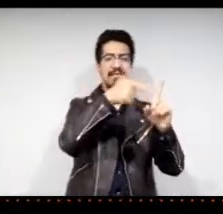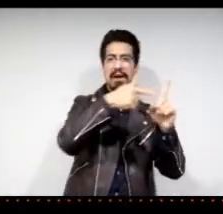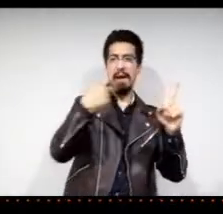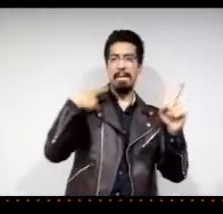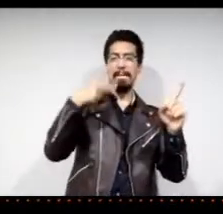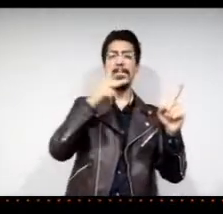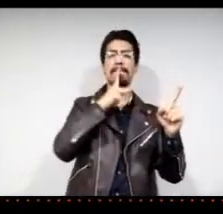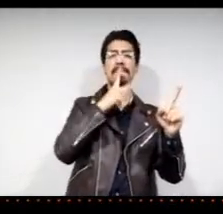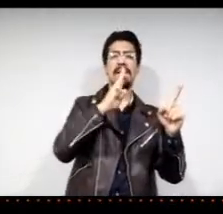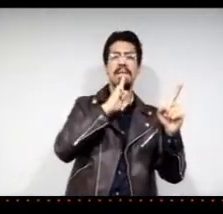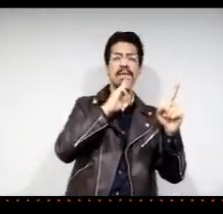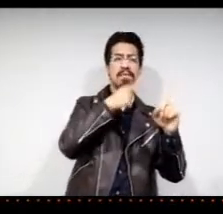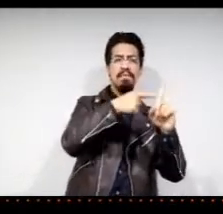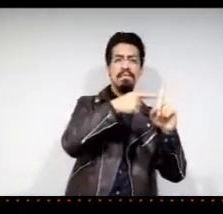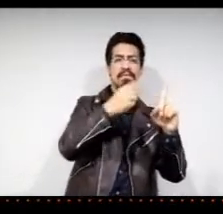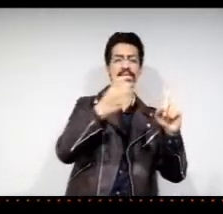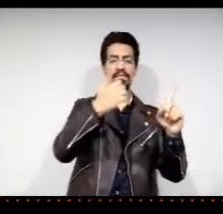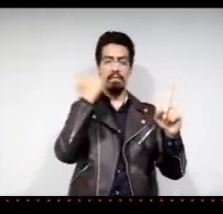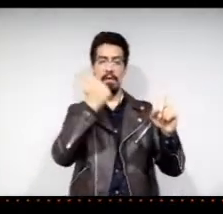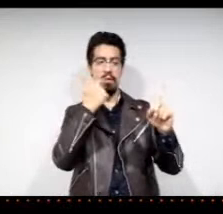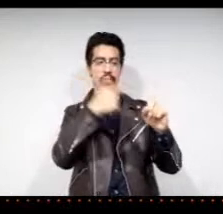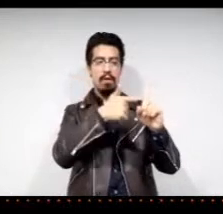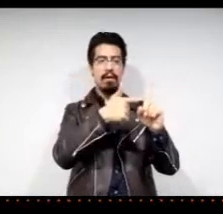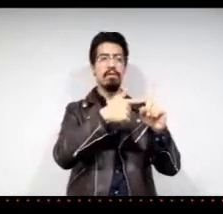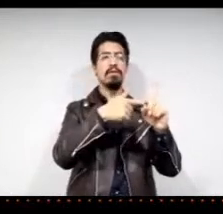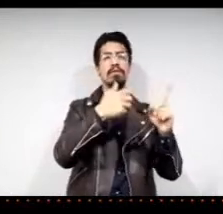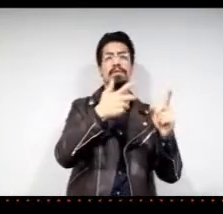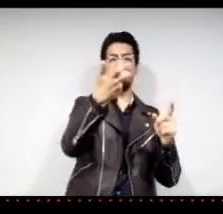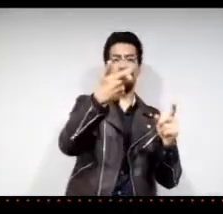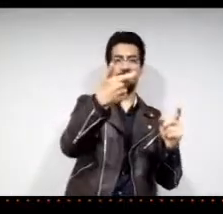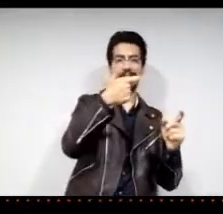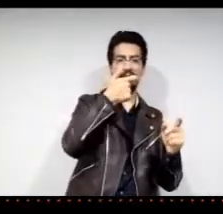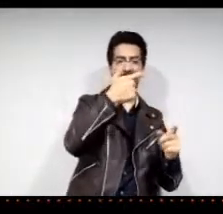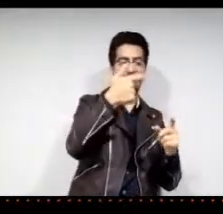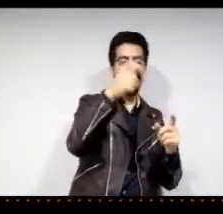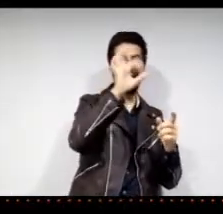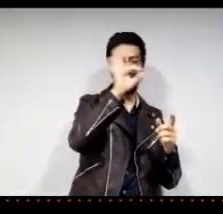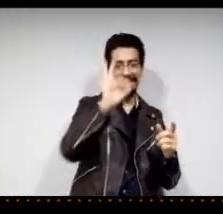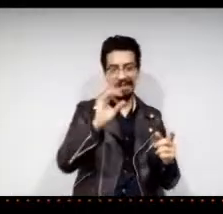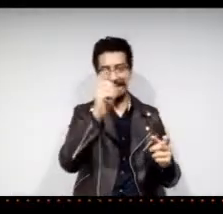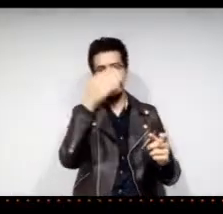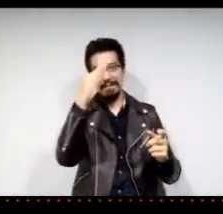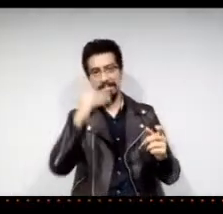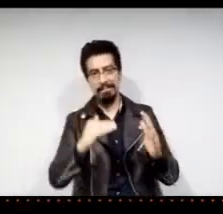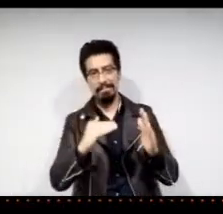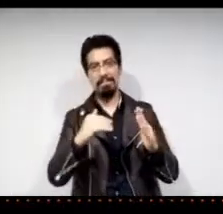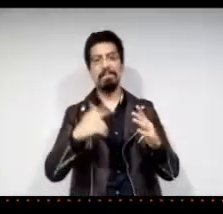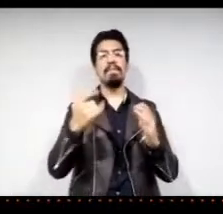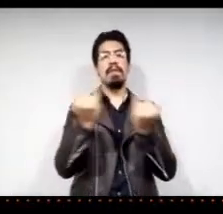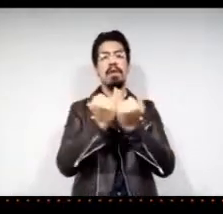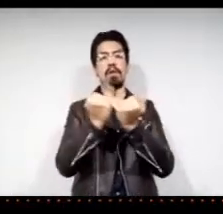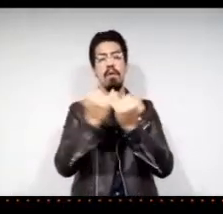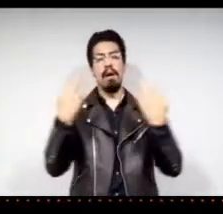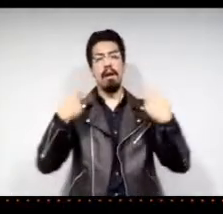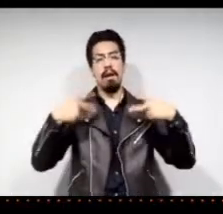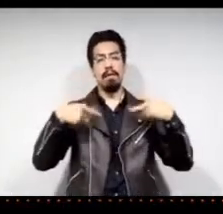también descuentos en casas comerciales que tenemos ya para nuestros empleados y profesores del TEC, además del programa de apoyo que